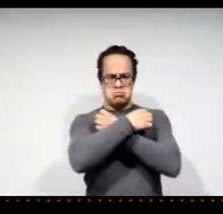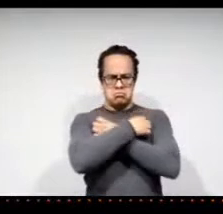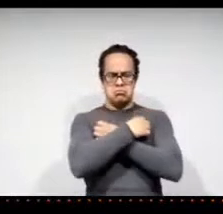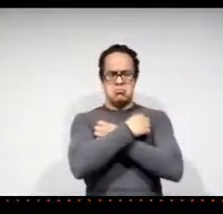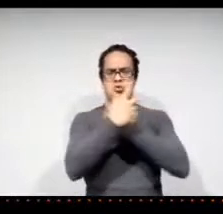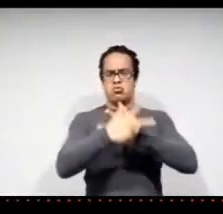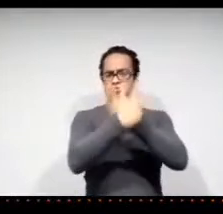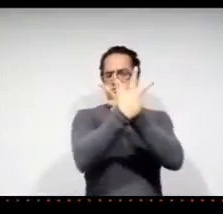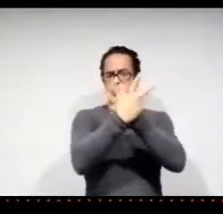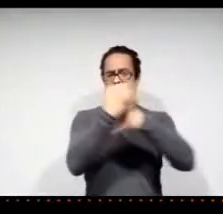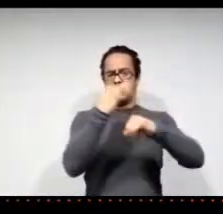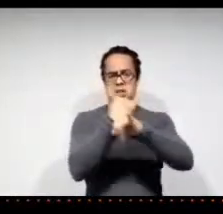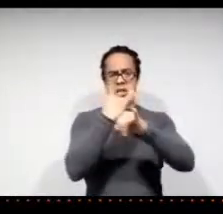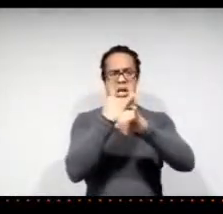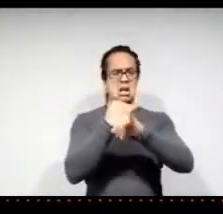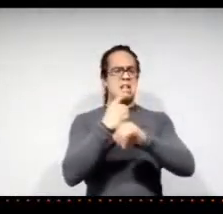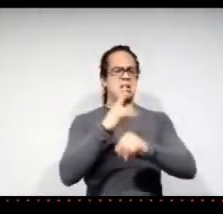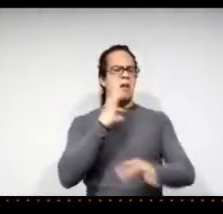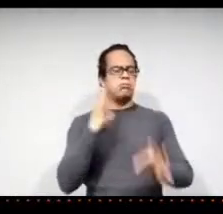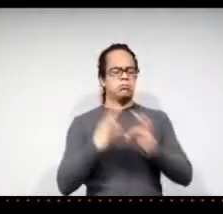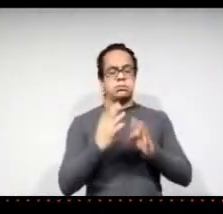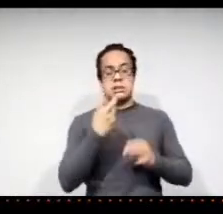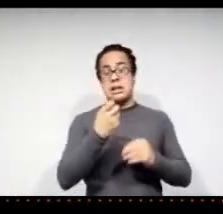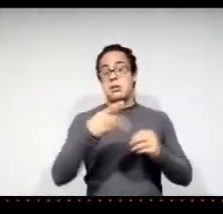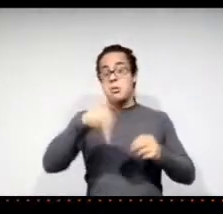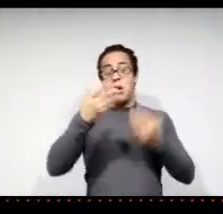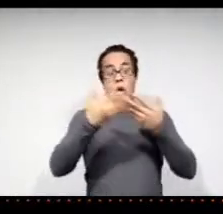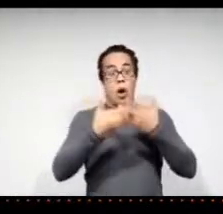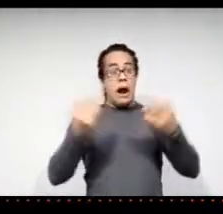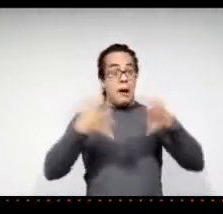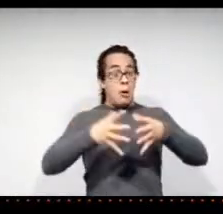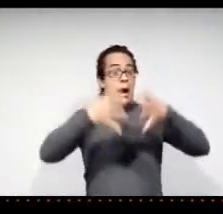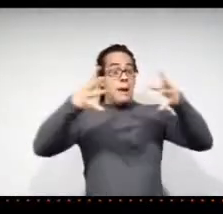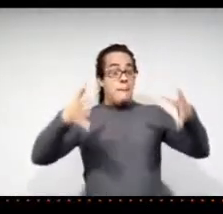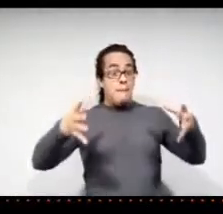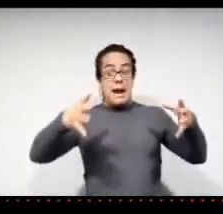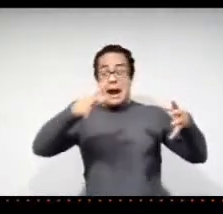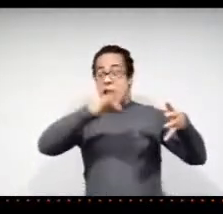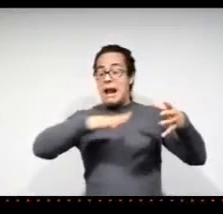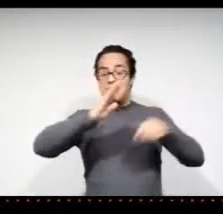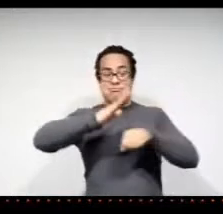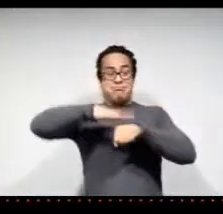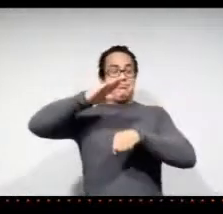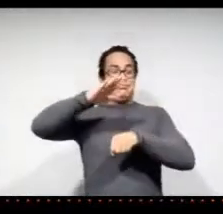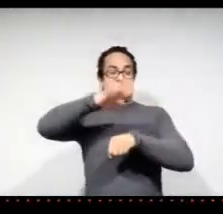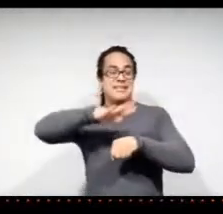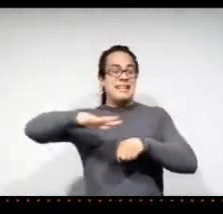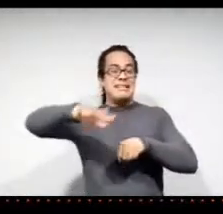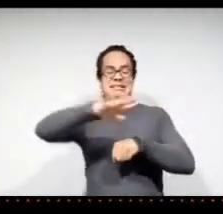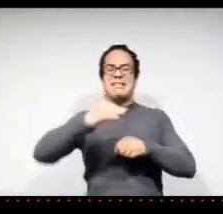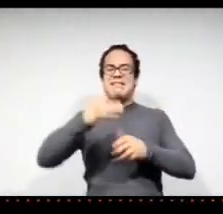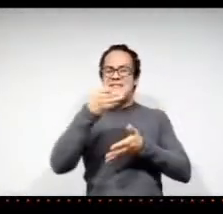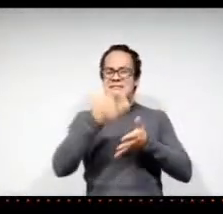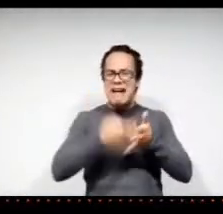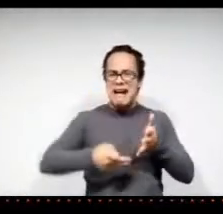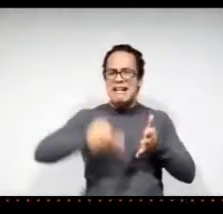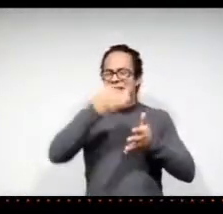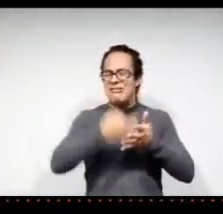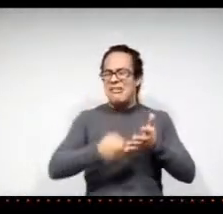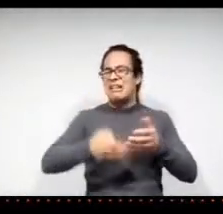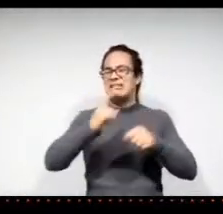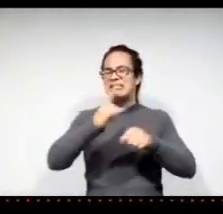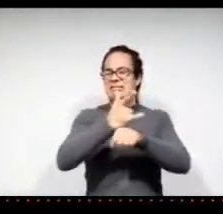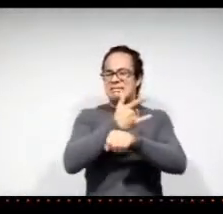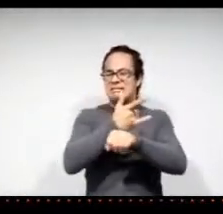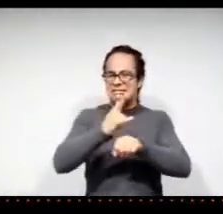día la inmensa mayoría de las clases que se imparten de esta forma están careciendo de algunas cosas. el lograr